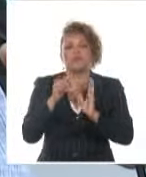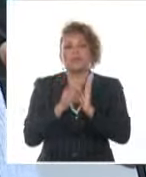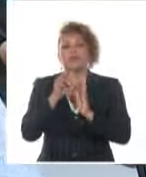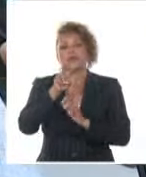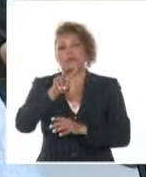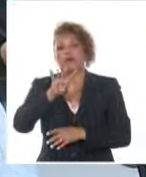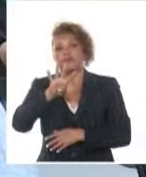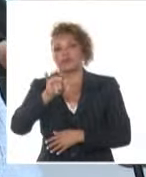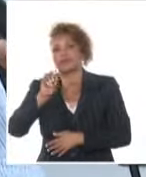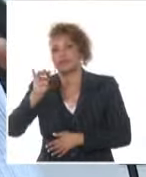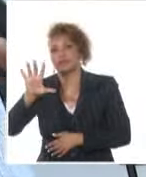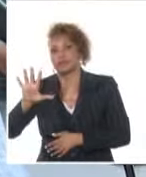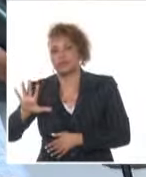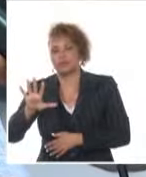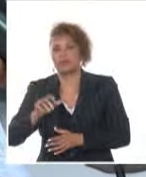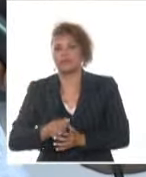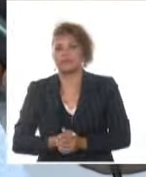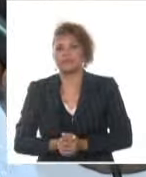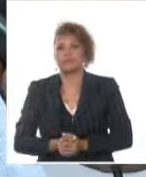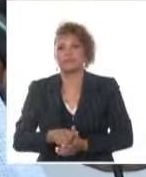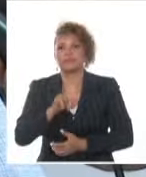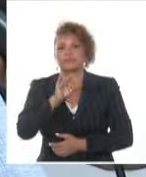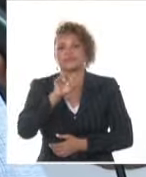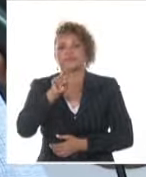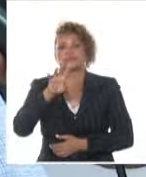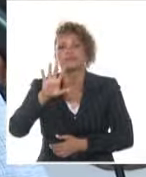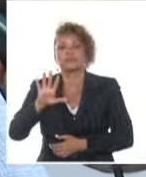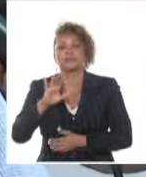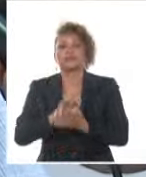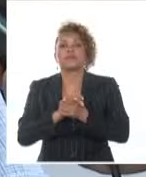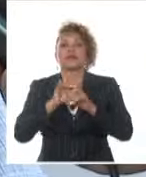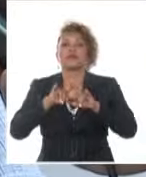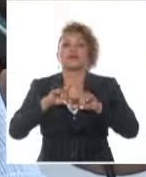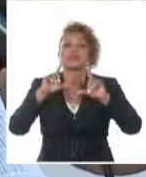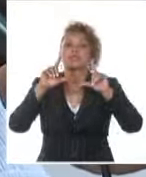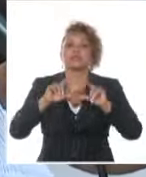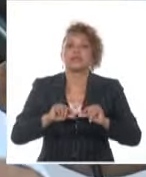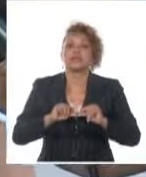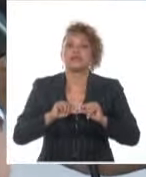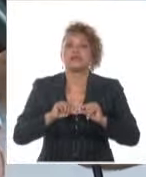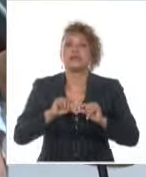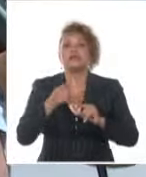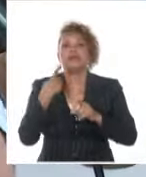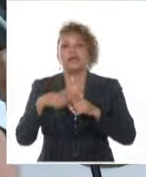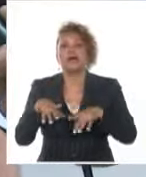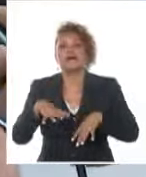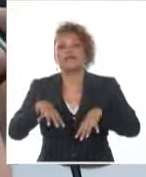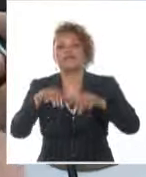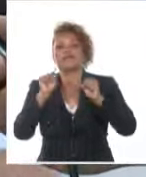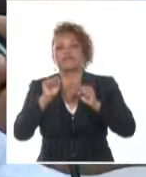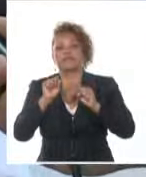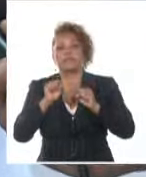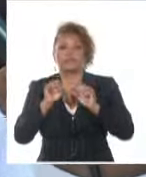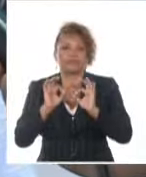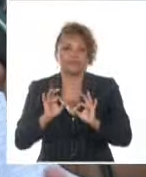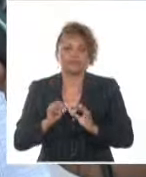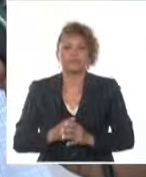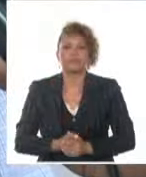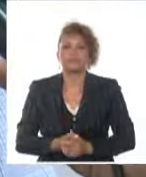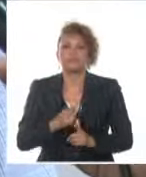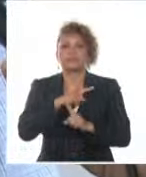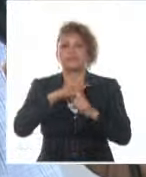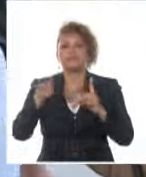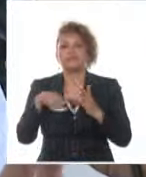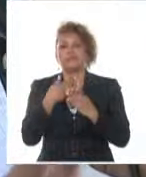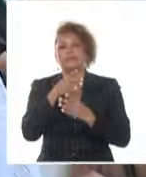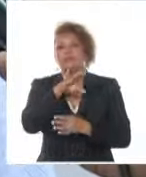horario. 725 megawatts de déficit, 795 megawatts de afectación en la máxima demanda. En el mediodía,